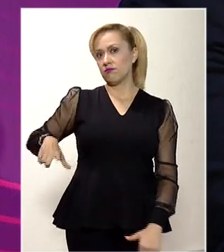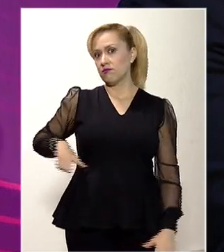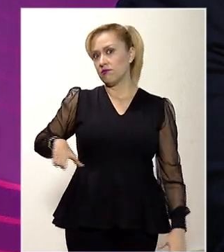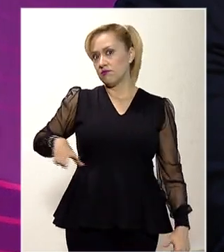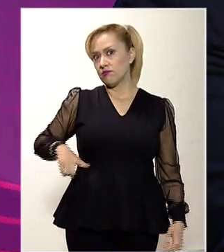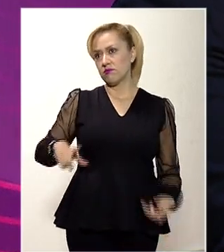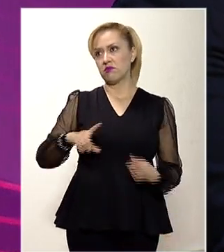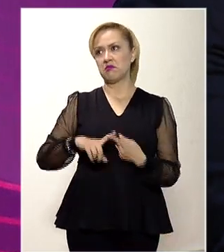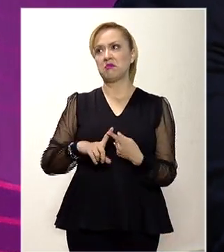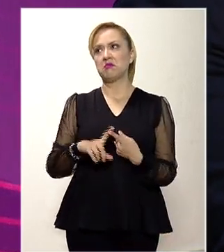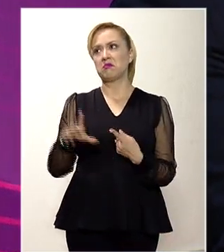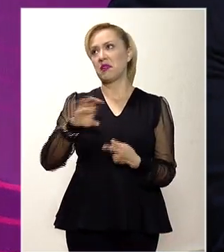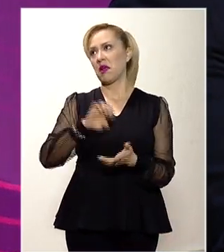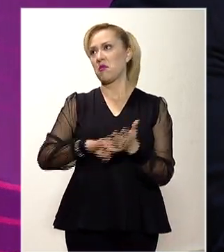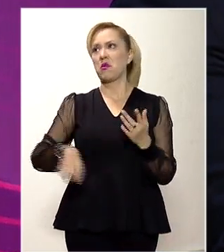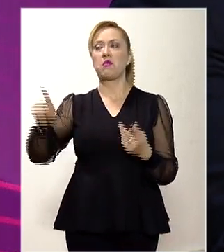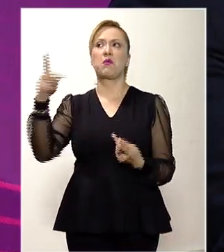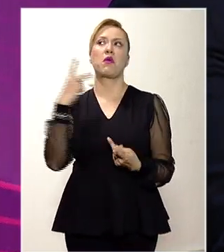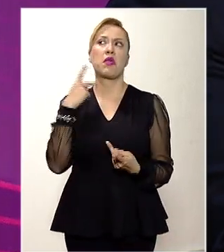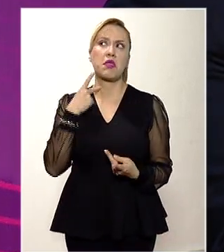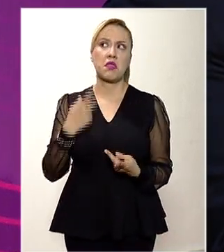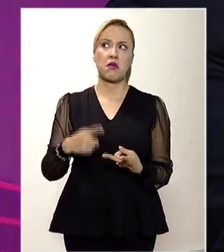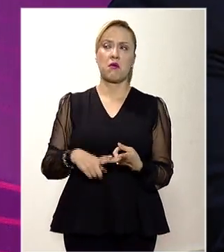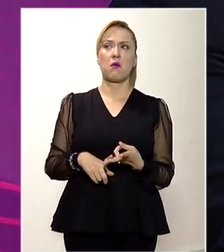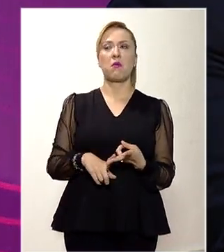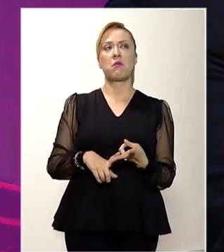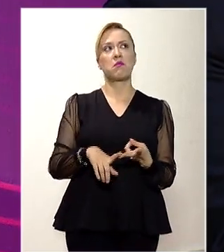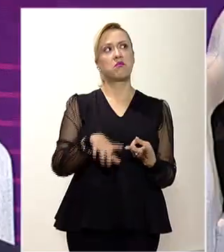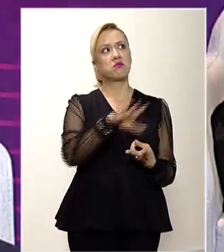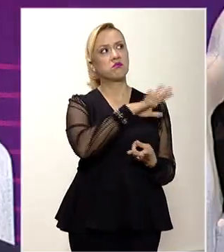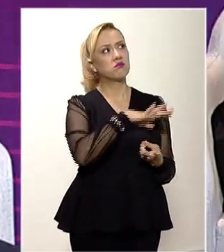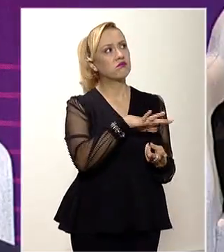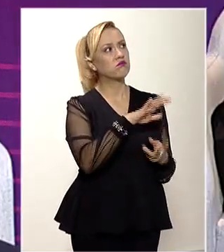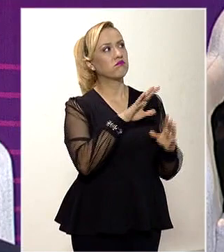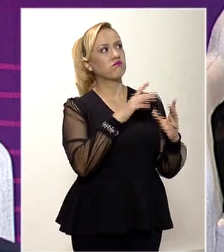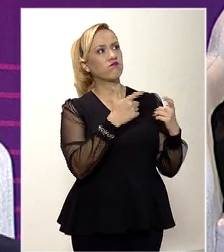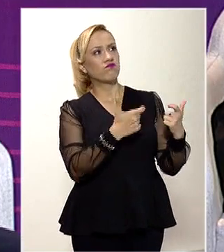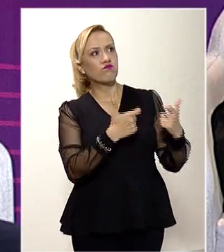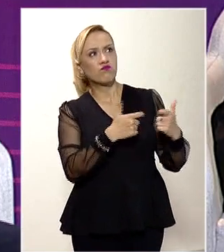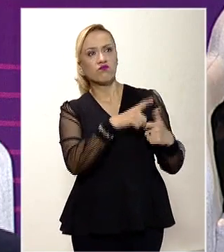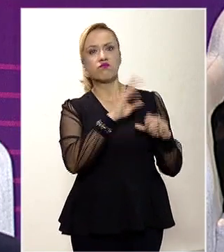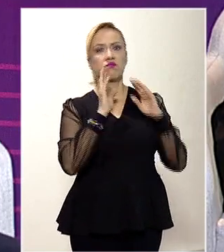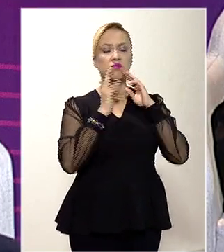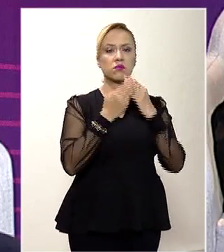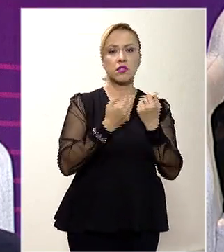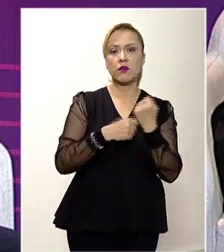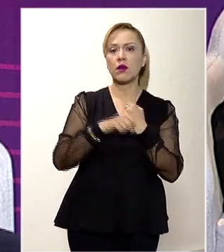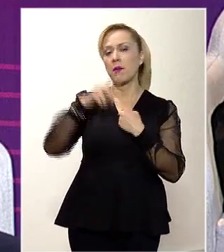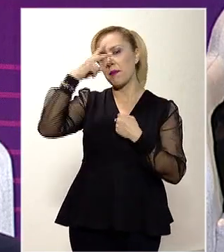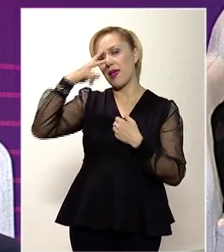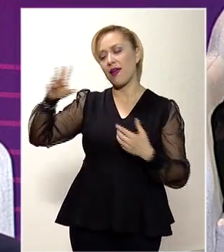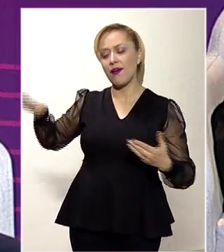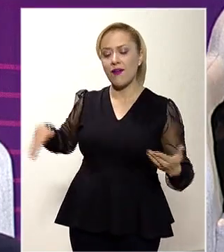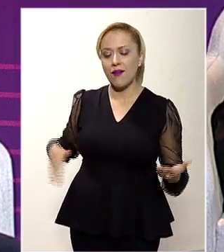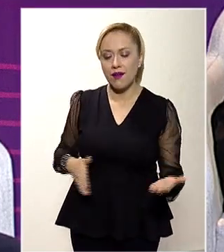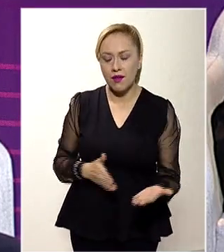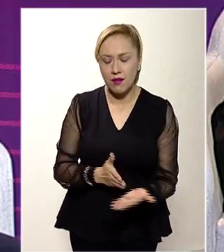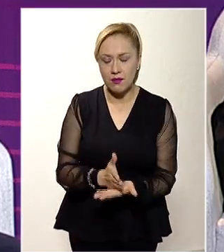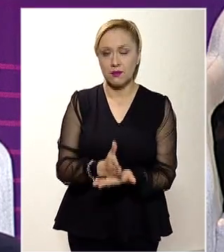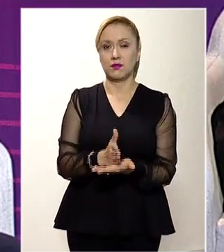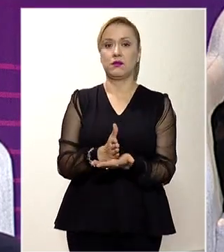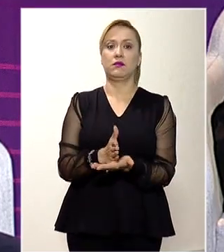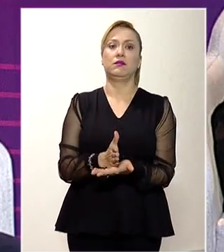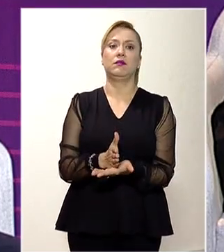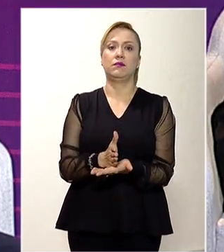poderes políticos, económicos, criminales, ¿no? En su paso por México. Em, em,